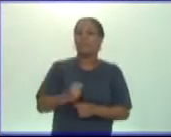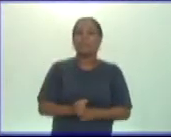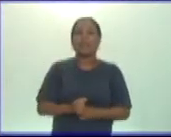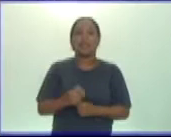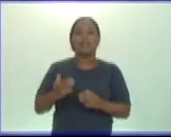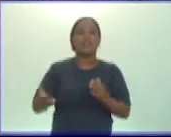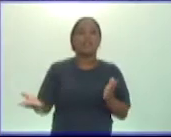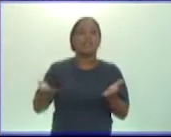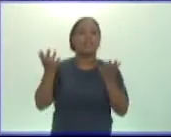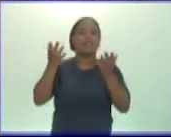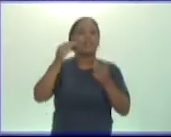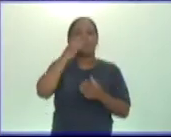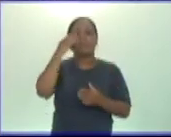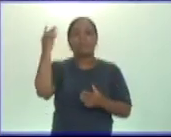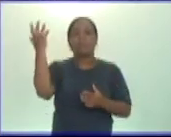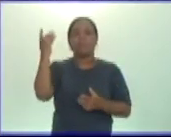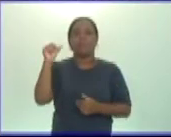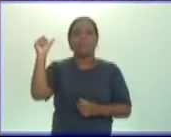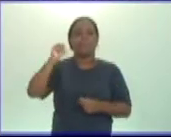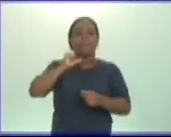de carbono?